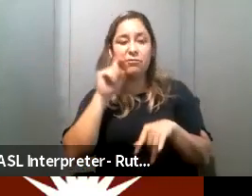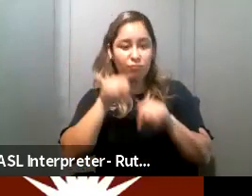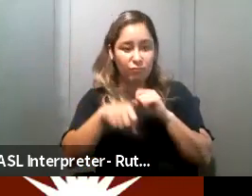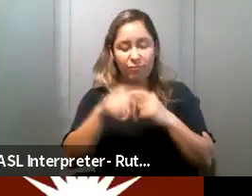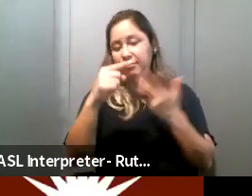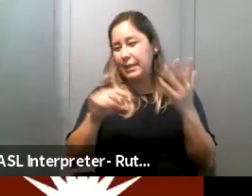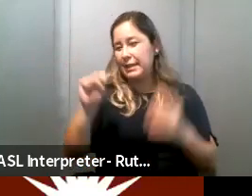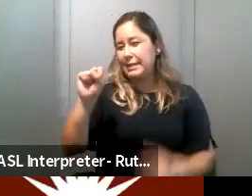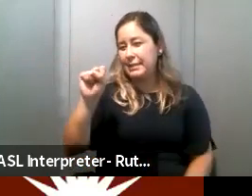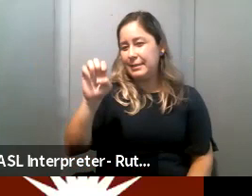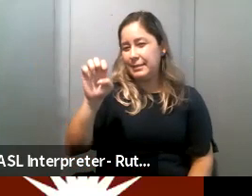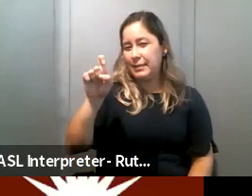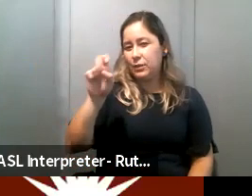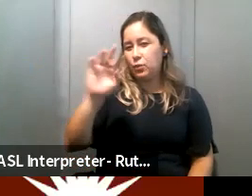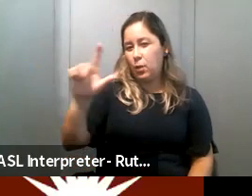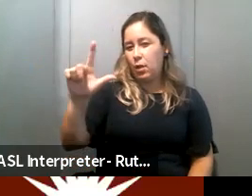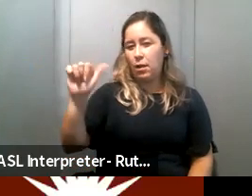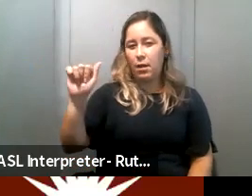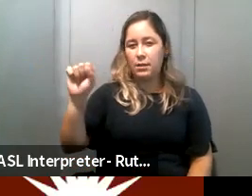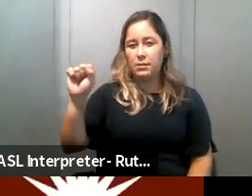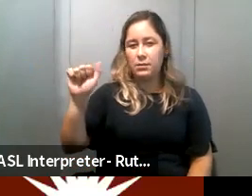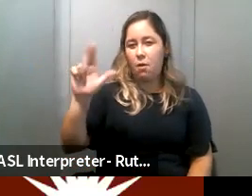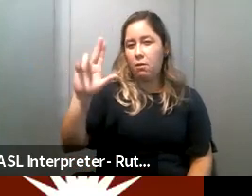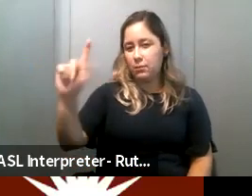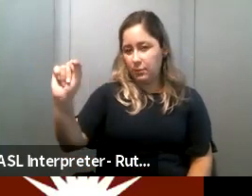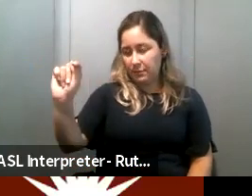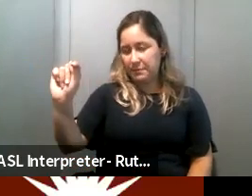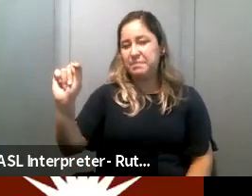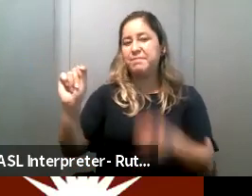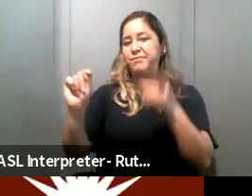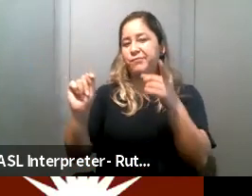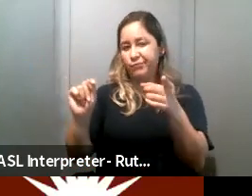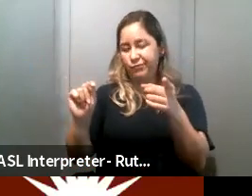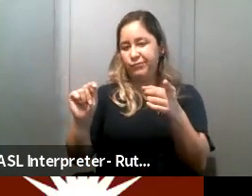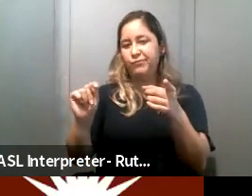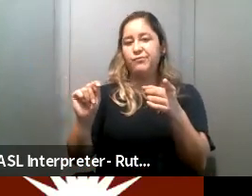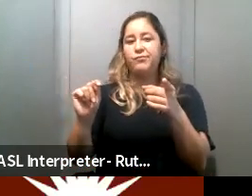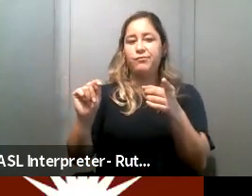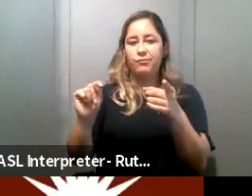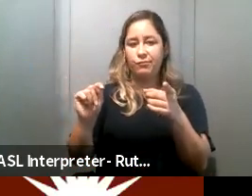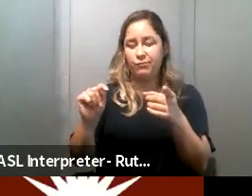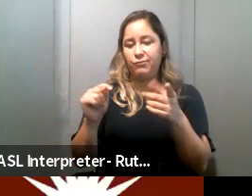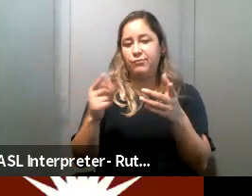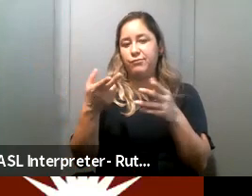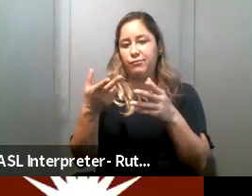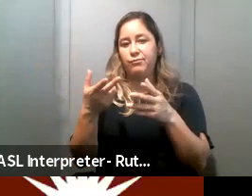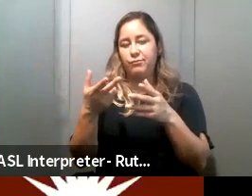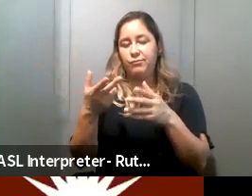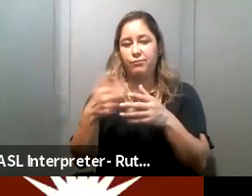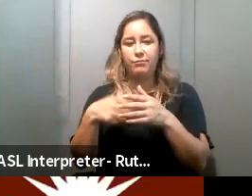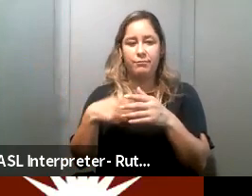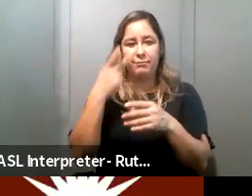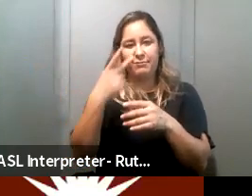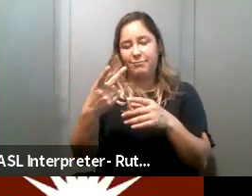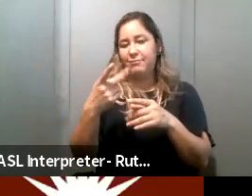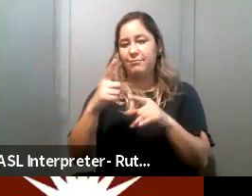Entonces, ellos aumentó esta estadística, y eso es una estadística